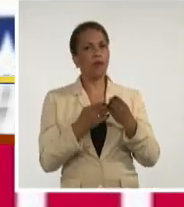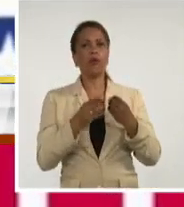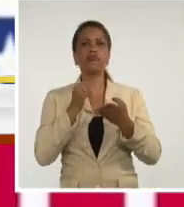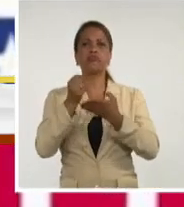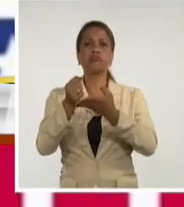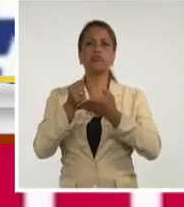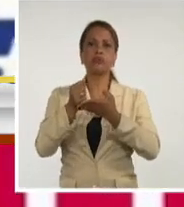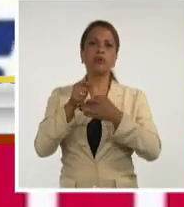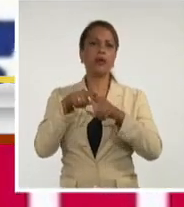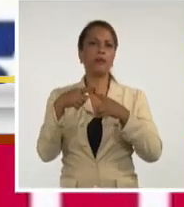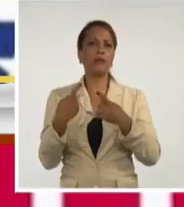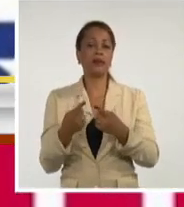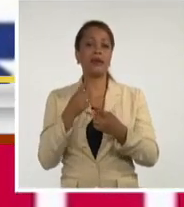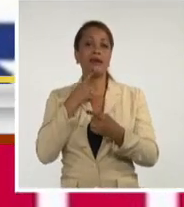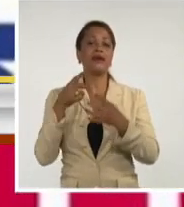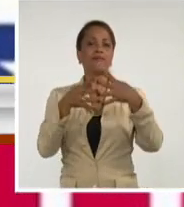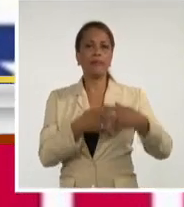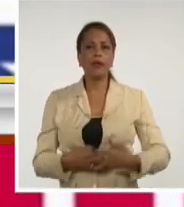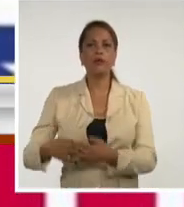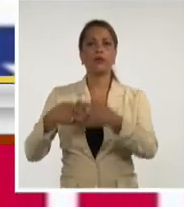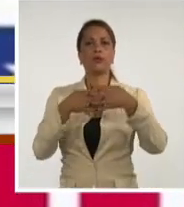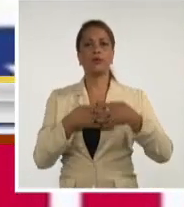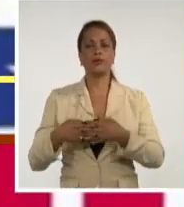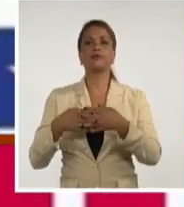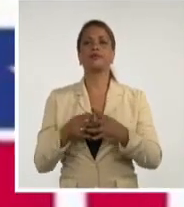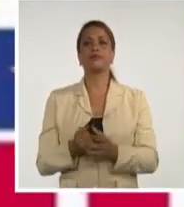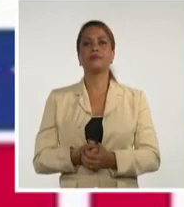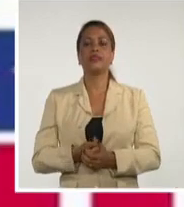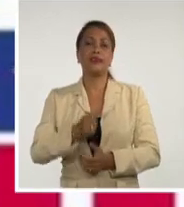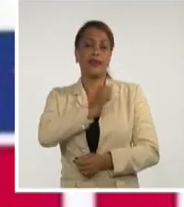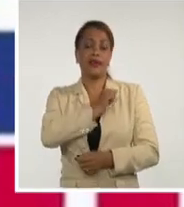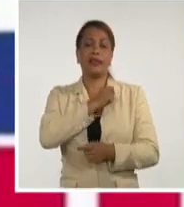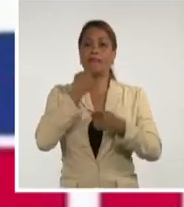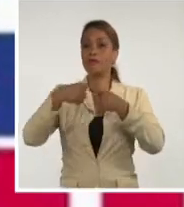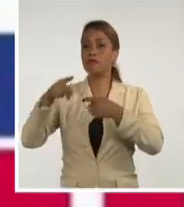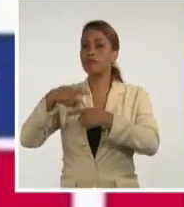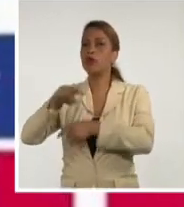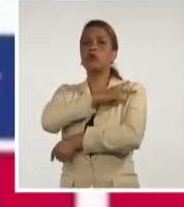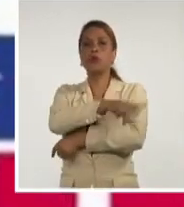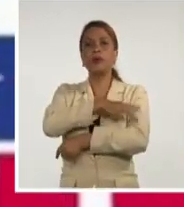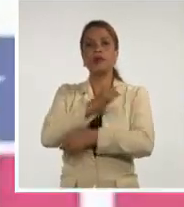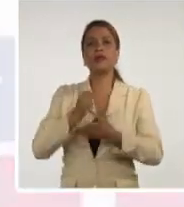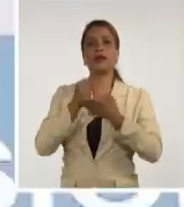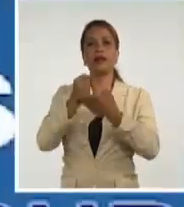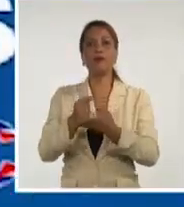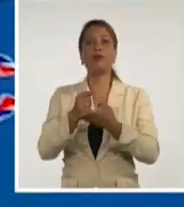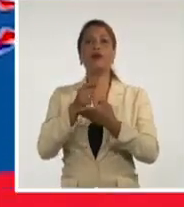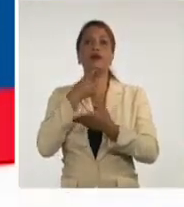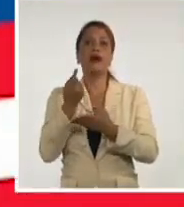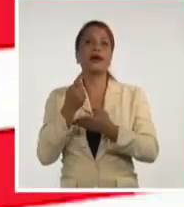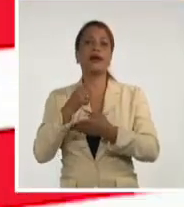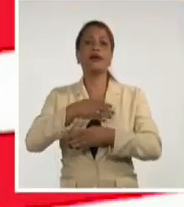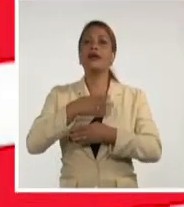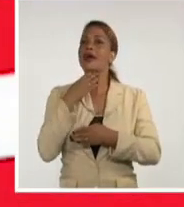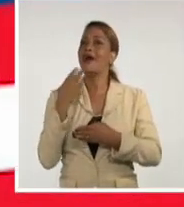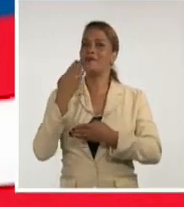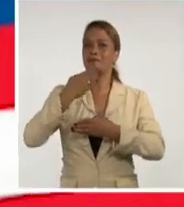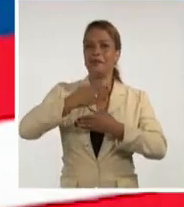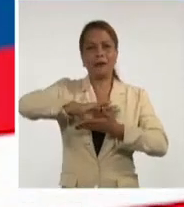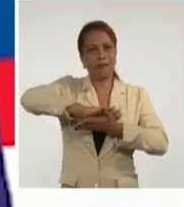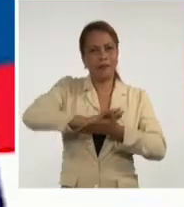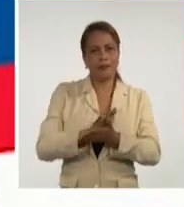apoyadas y preparadas desde el gobierno estadounidense, hechos denunciados en reiteradas ocasiones por la mayor de las Antillas.